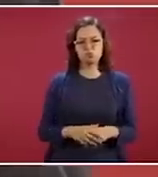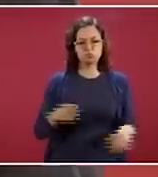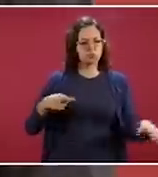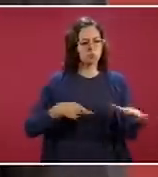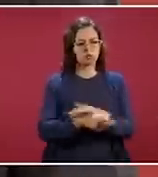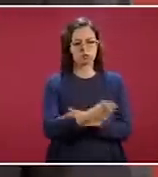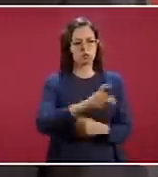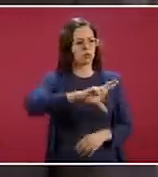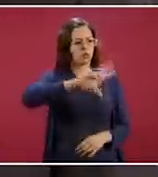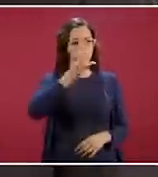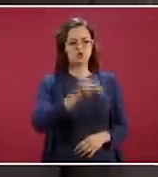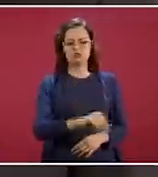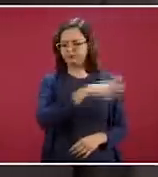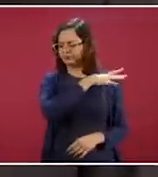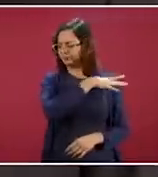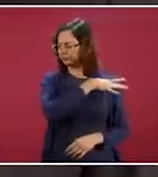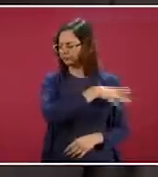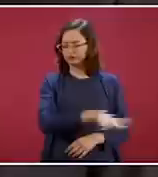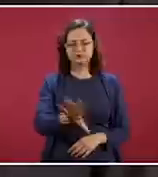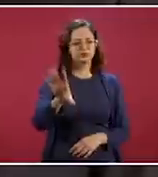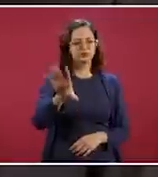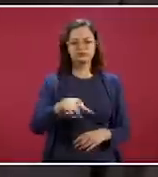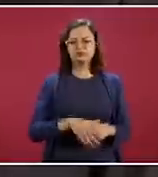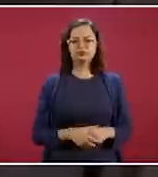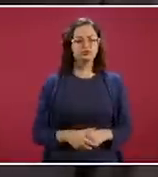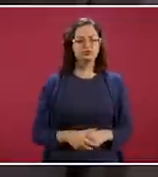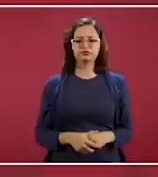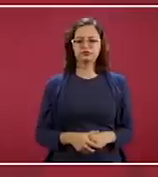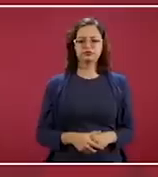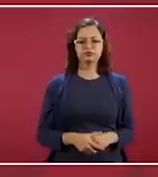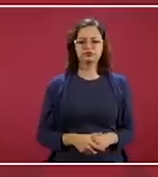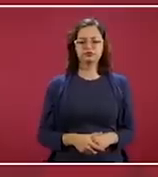negándose, rechazando la extorsión,